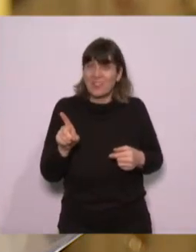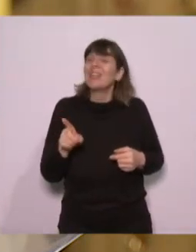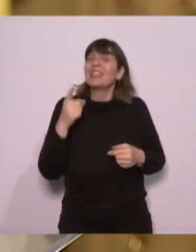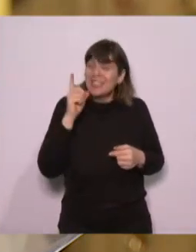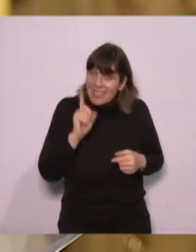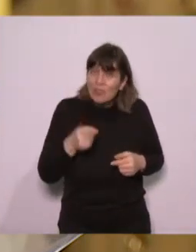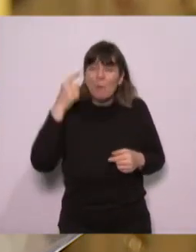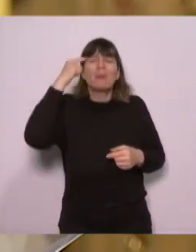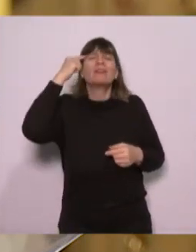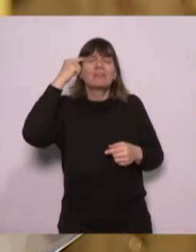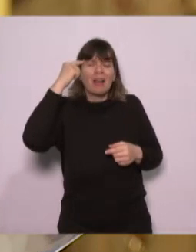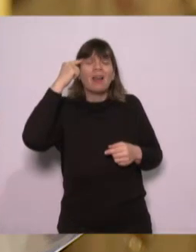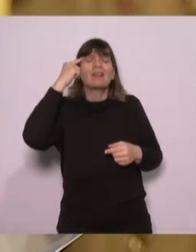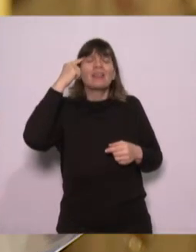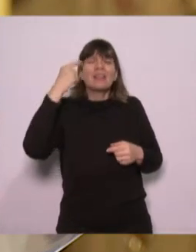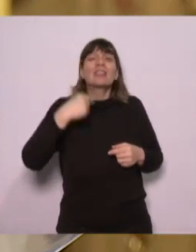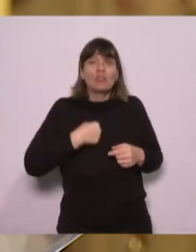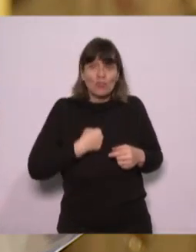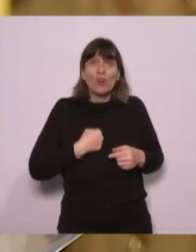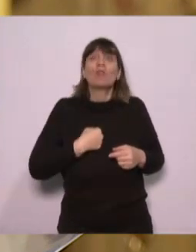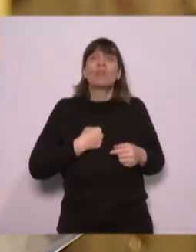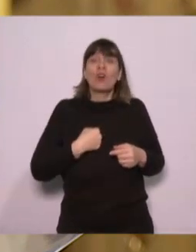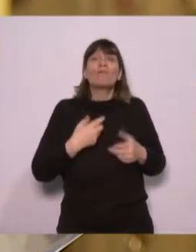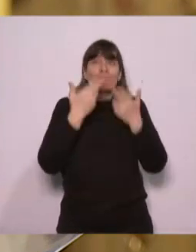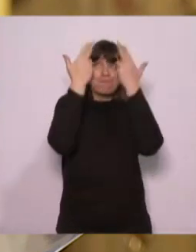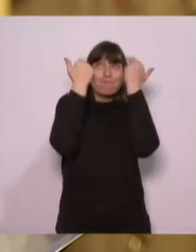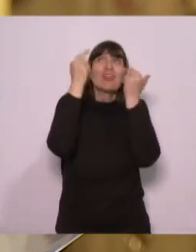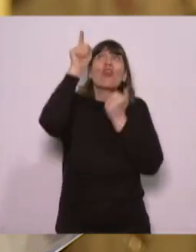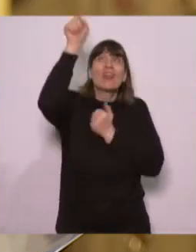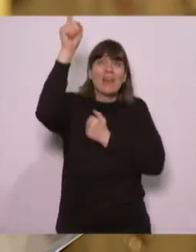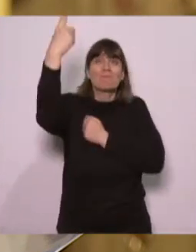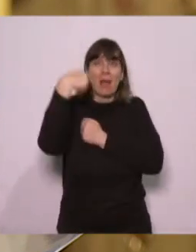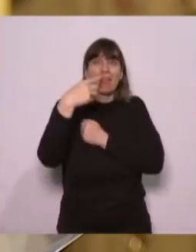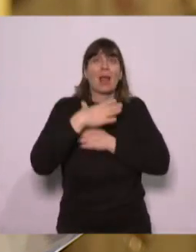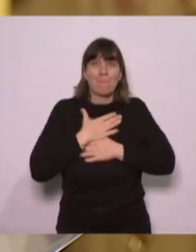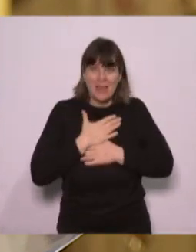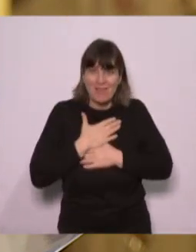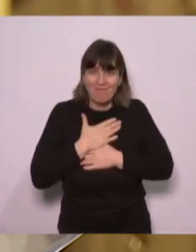sino con la intención de que vos hagas lo que Él tiene pensado para vos.